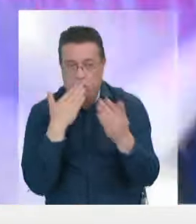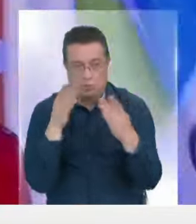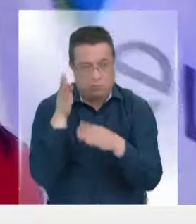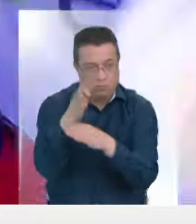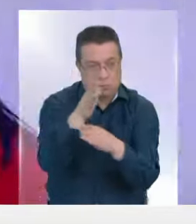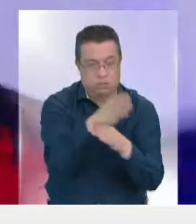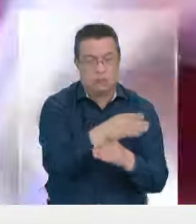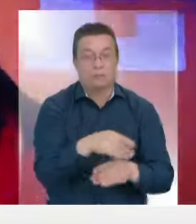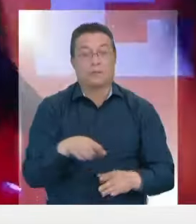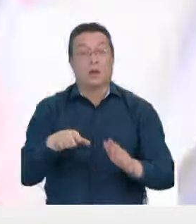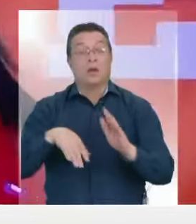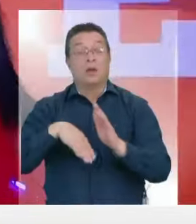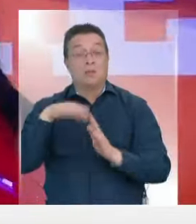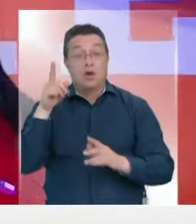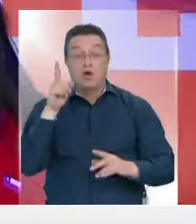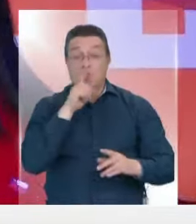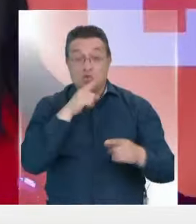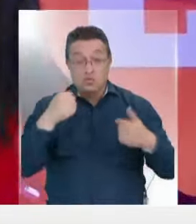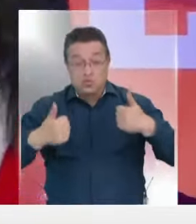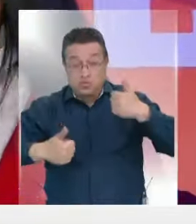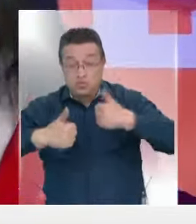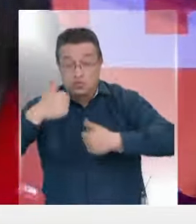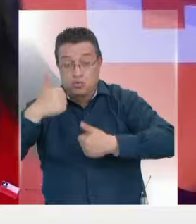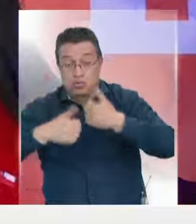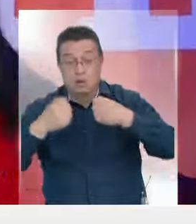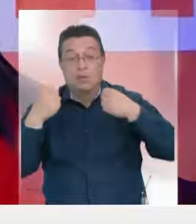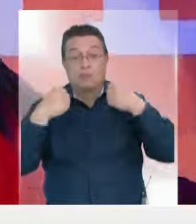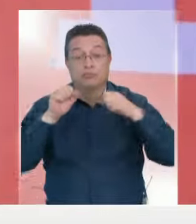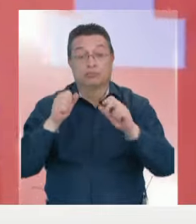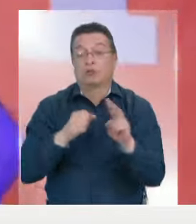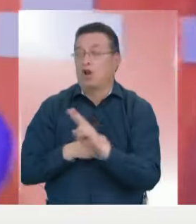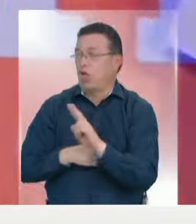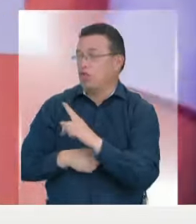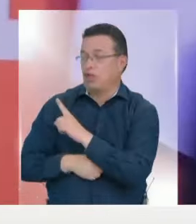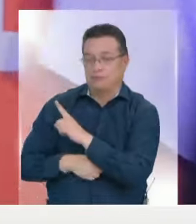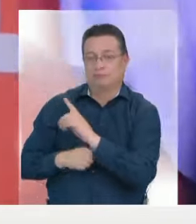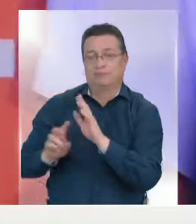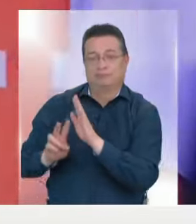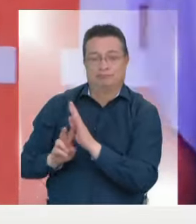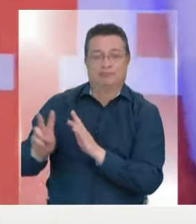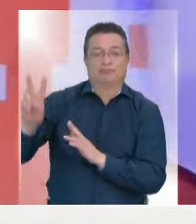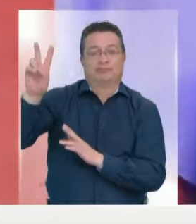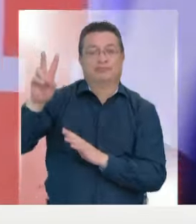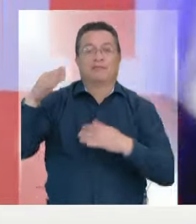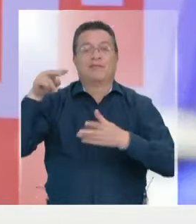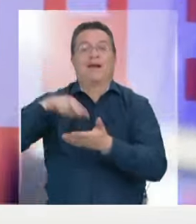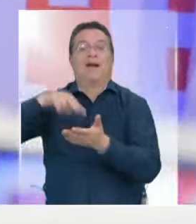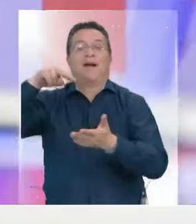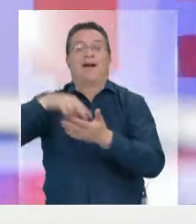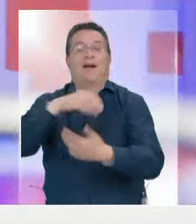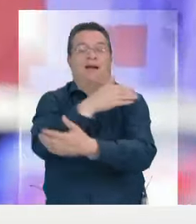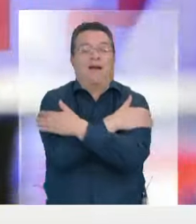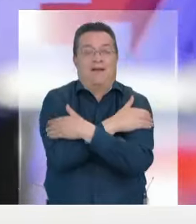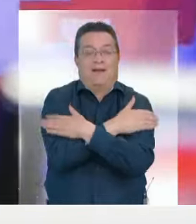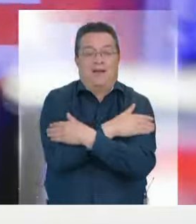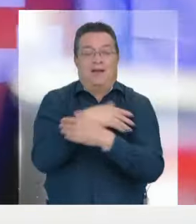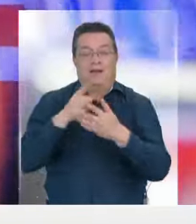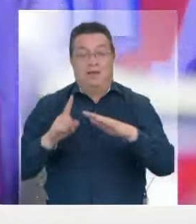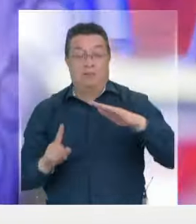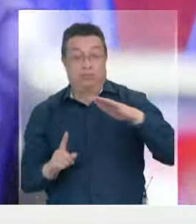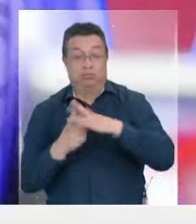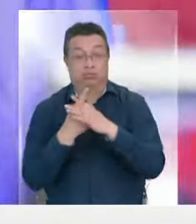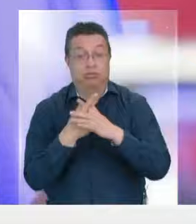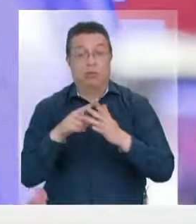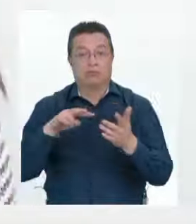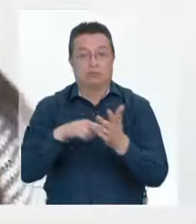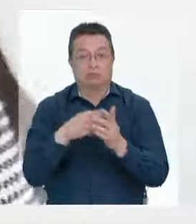de oro de esta reñida competencia se lo ganan Codina y Rubilar, quienes luego de celebrar y abrazarse, sale a la luz una